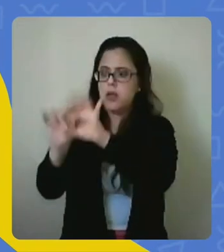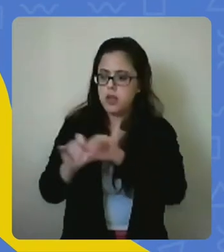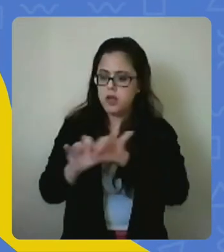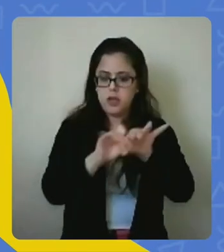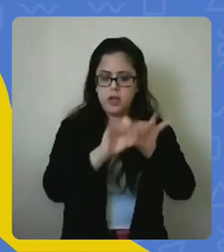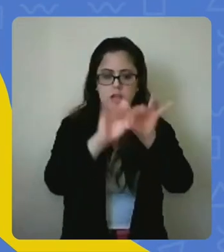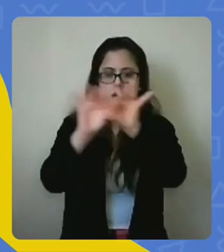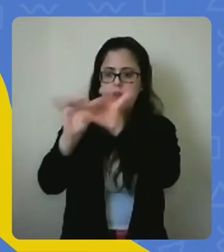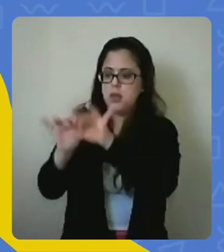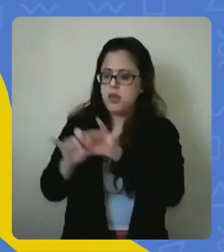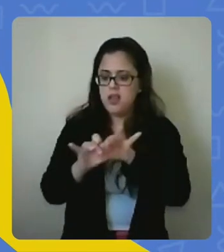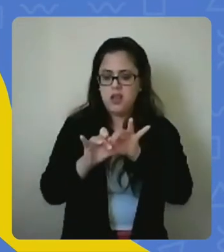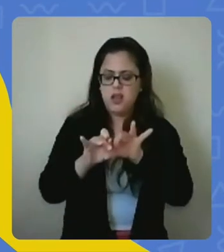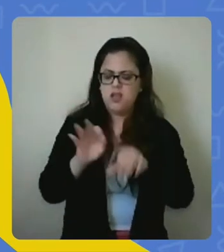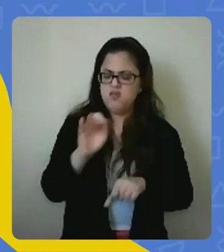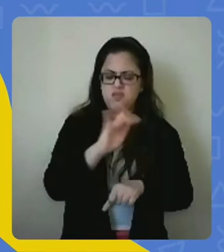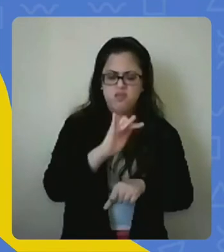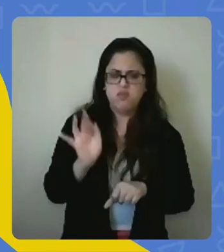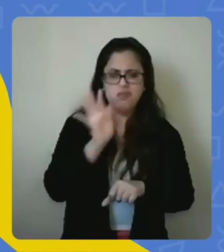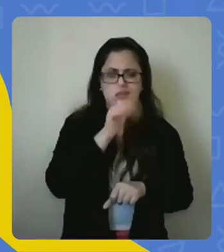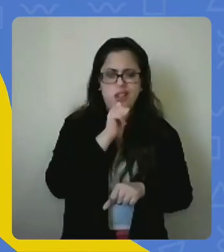otra.